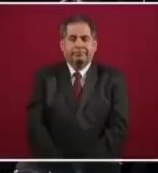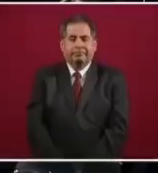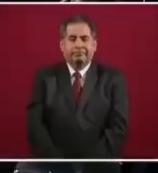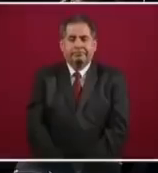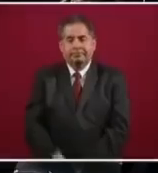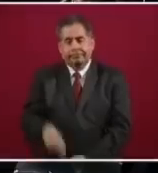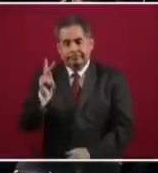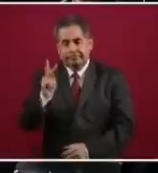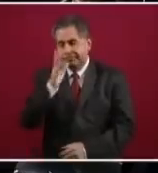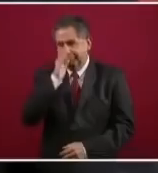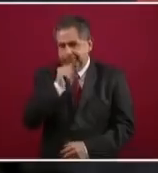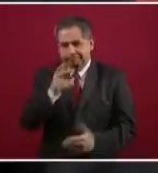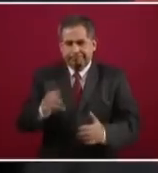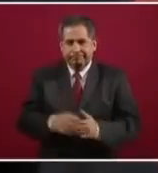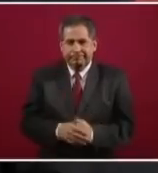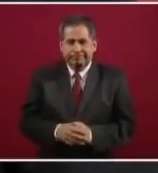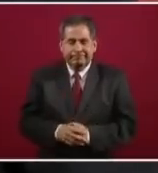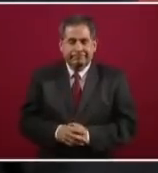pero no puedo